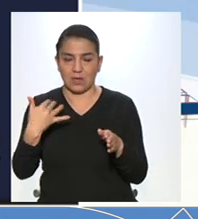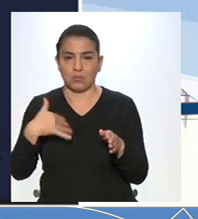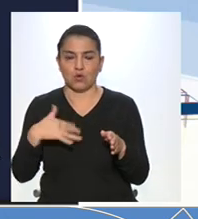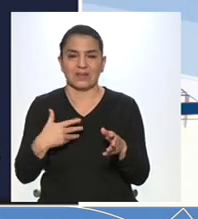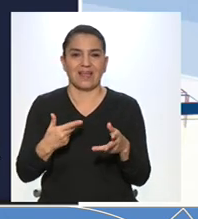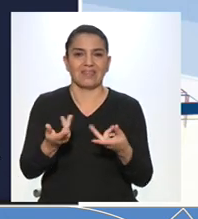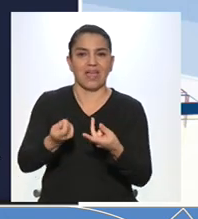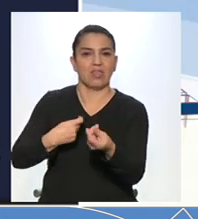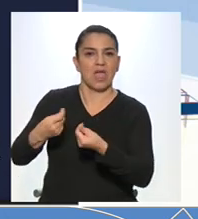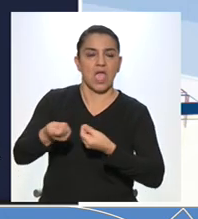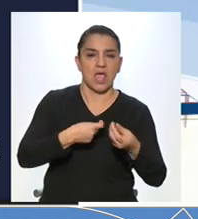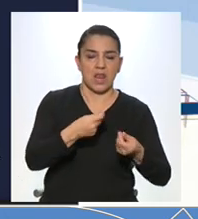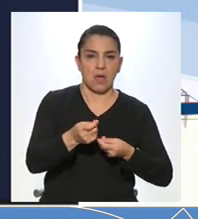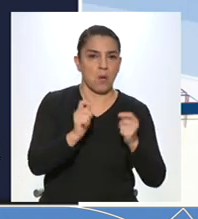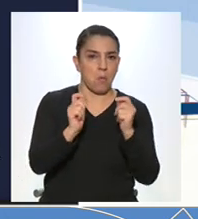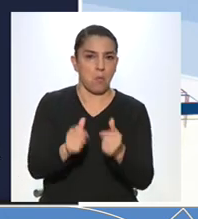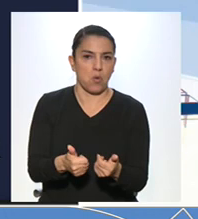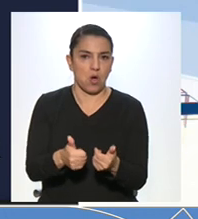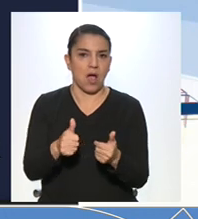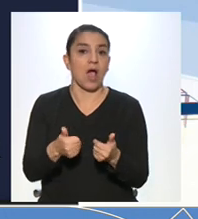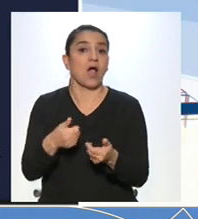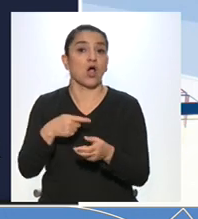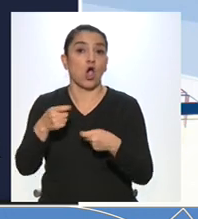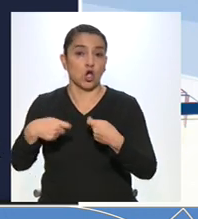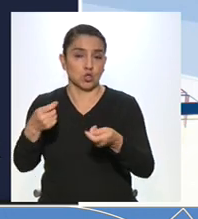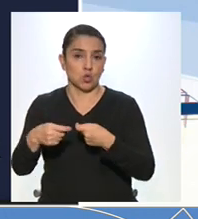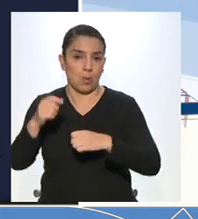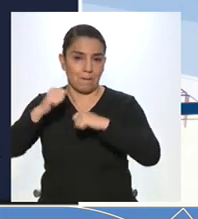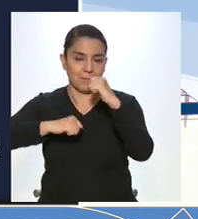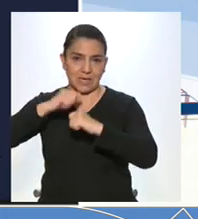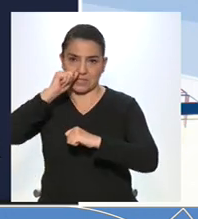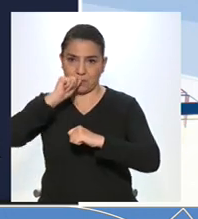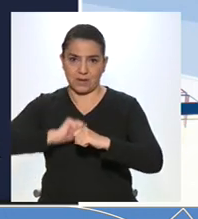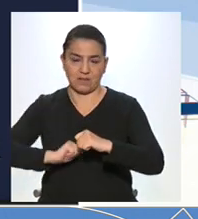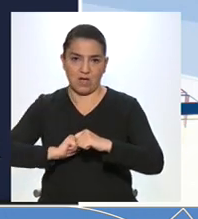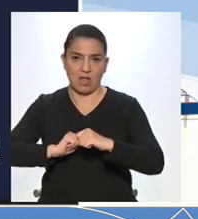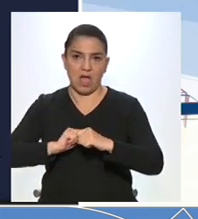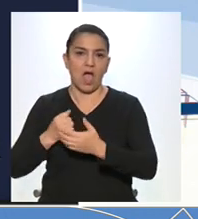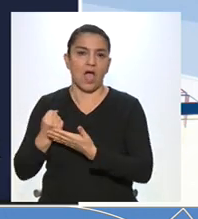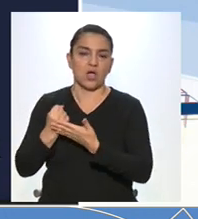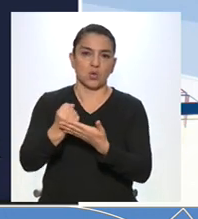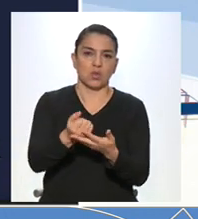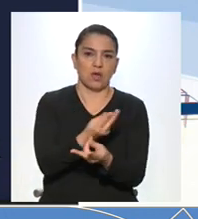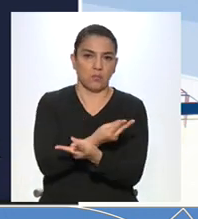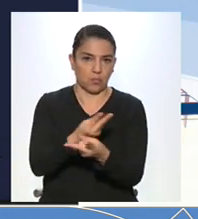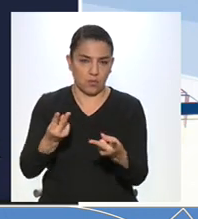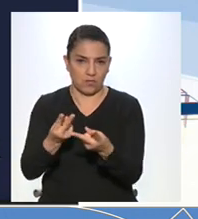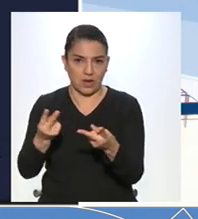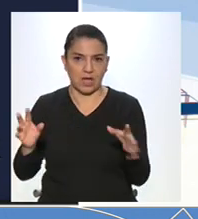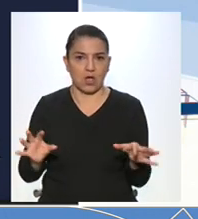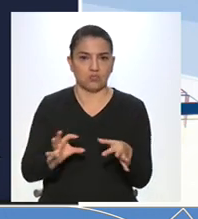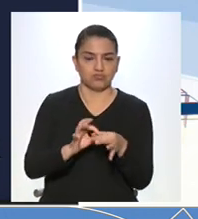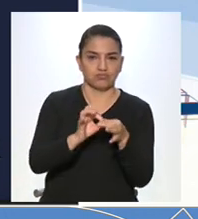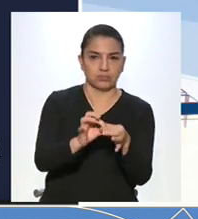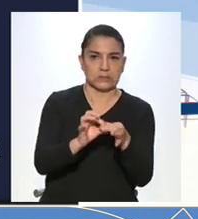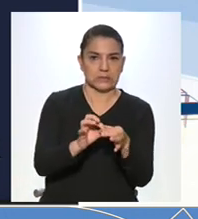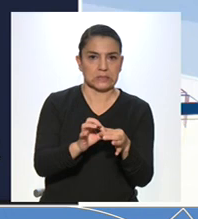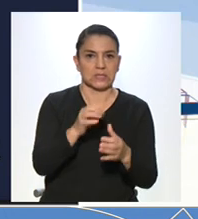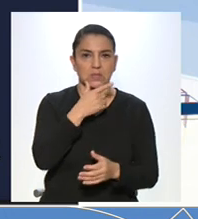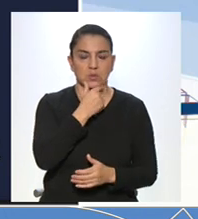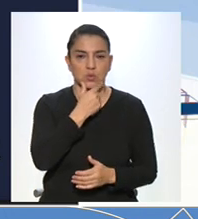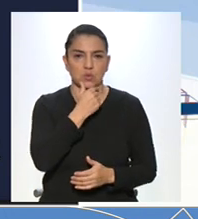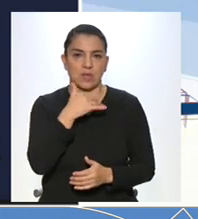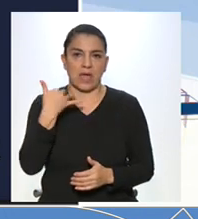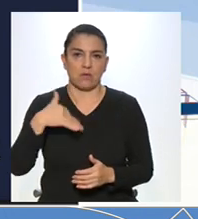sin precedentes del consumo privado, apoyado en masivas inyecciones de liquidez y subsidios públicos, combinado con elevada incertidumbre, puede generar